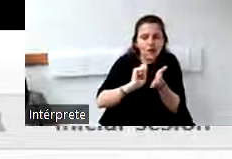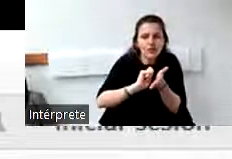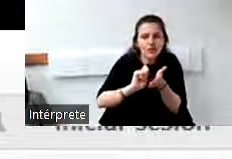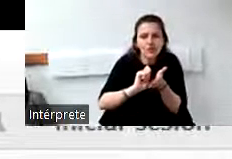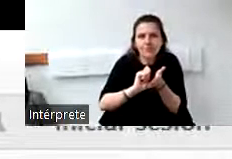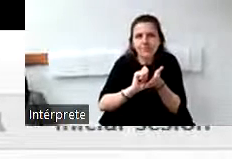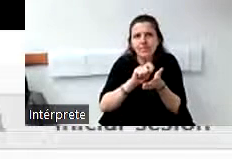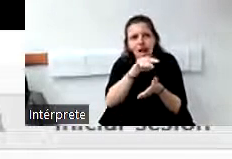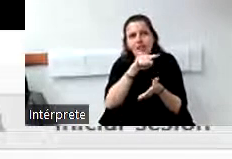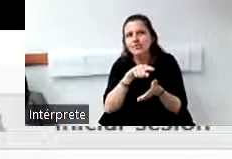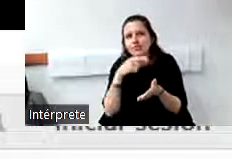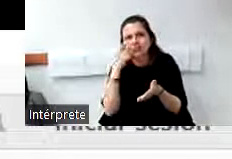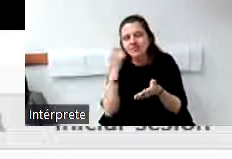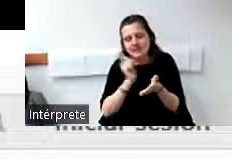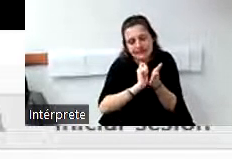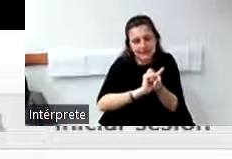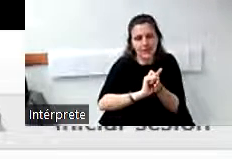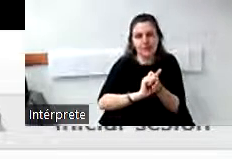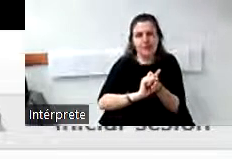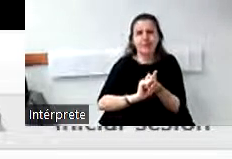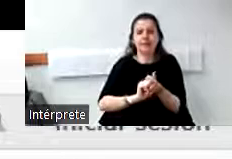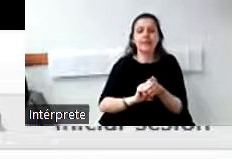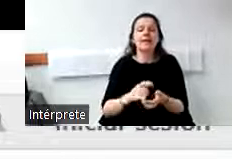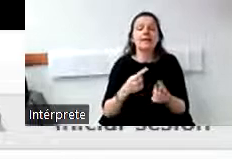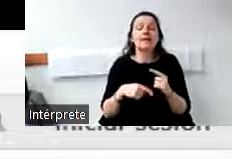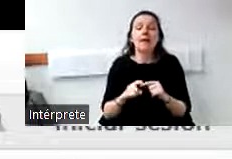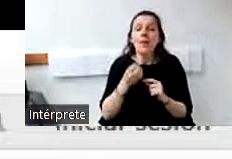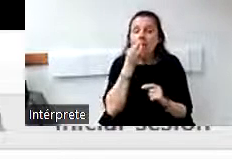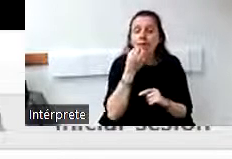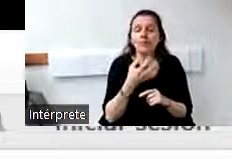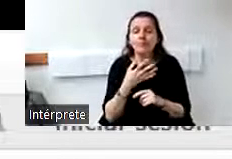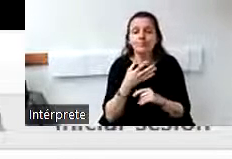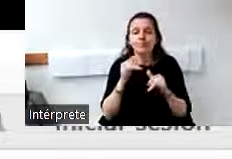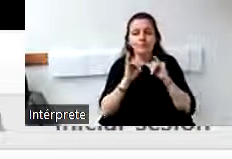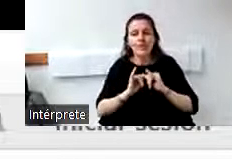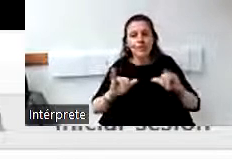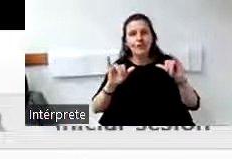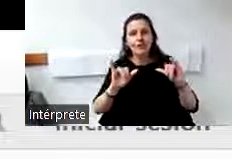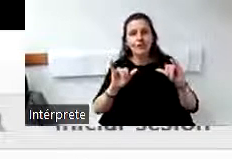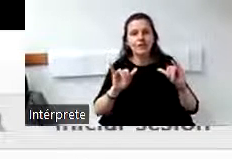Estaría bueno que se implementen los programas un aviso con la discapacidad del paciente. Fíjense esto,